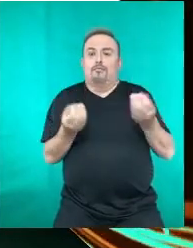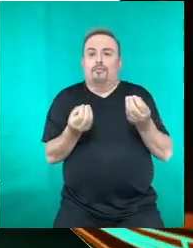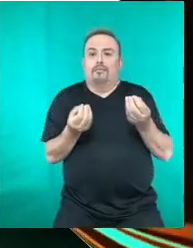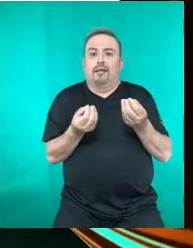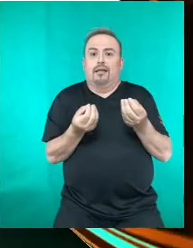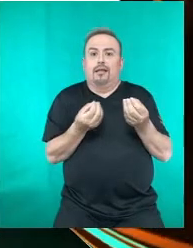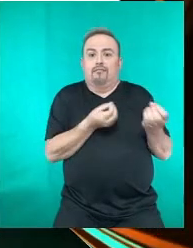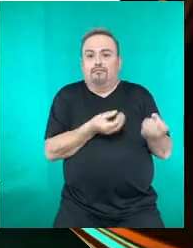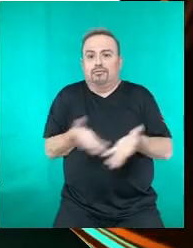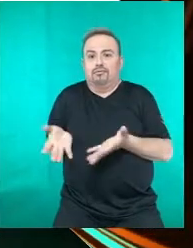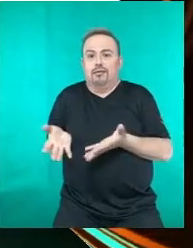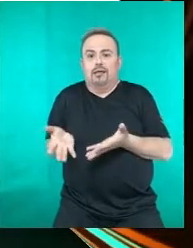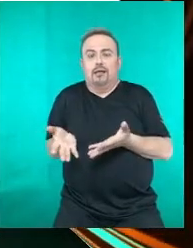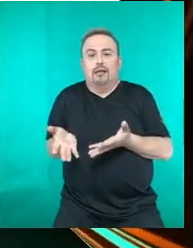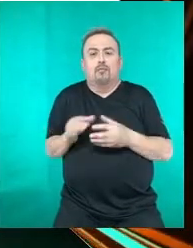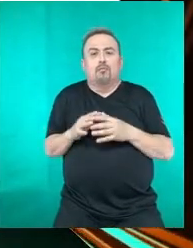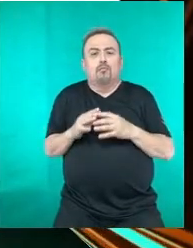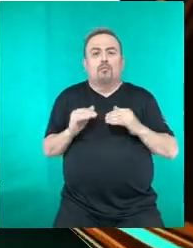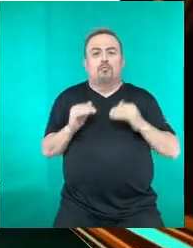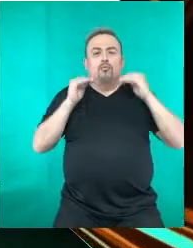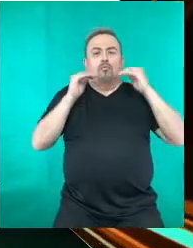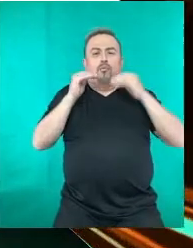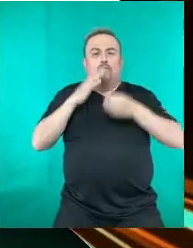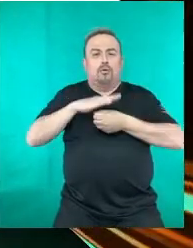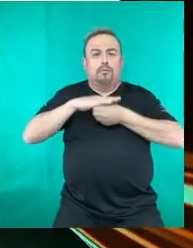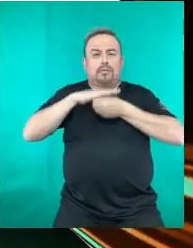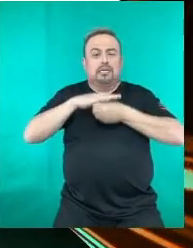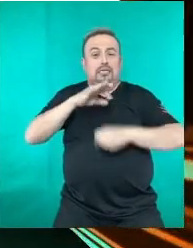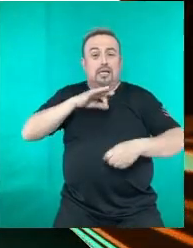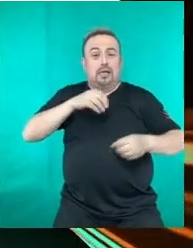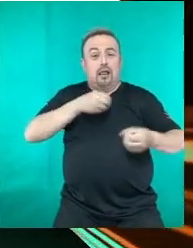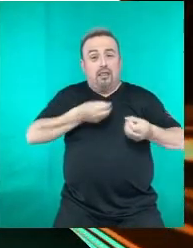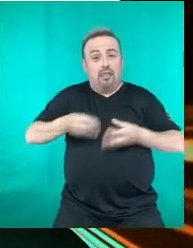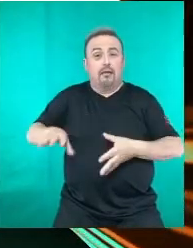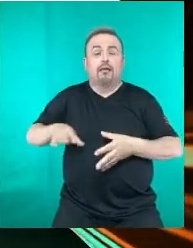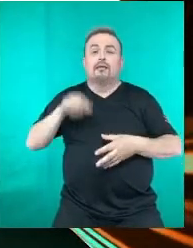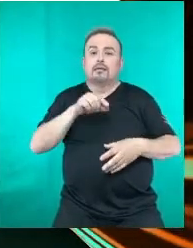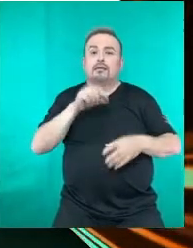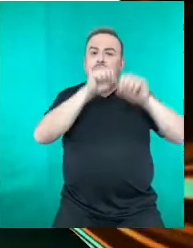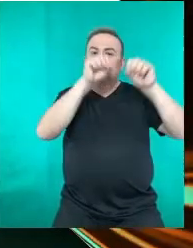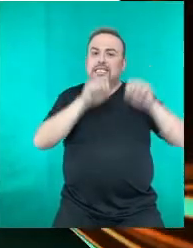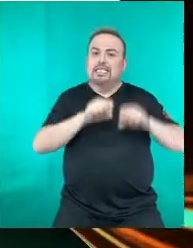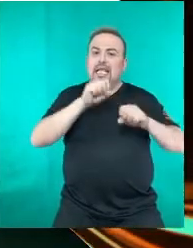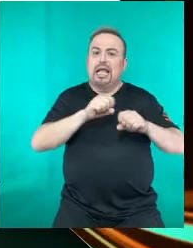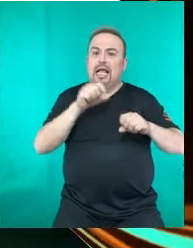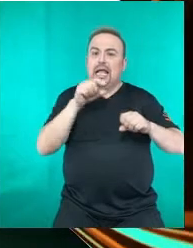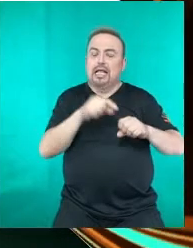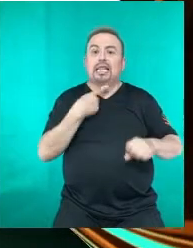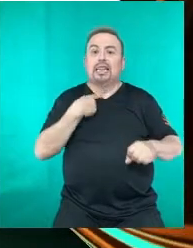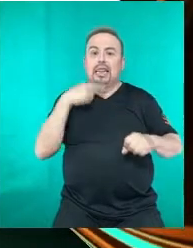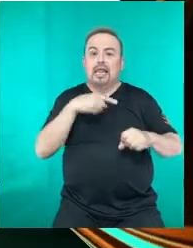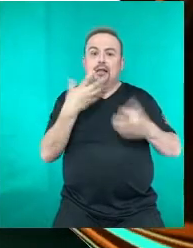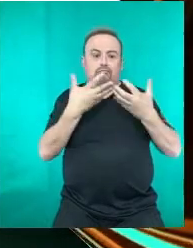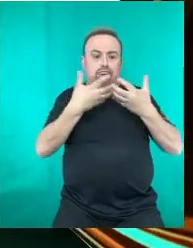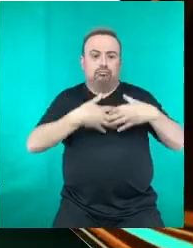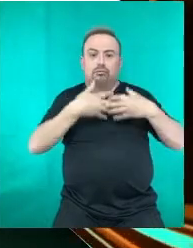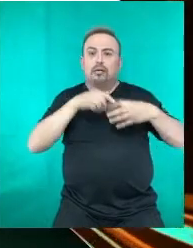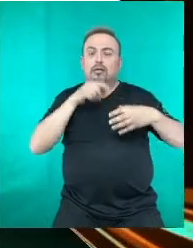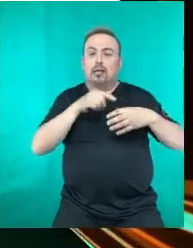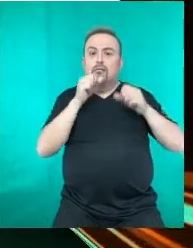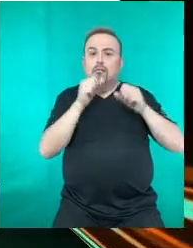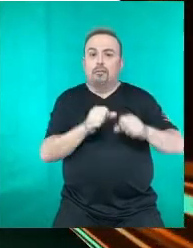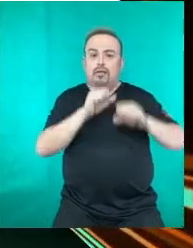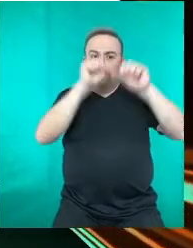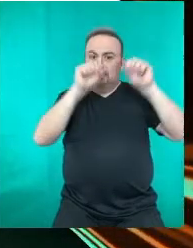al mar con ese nivel de presión. Y entonces aparece este sistema, este equipo que es muy interesante y permite que este sistema en